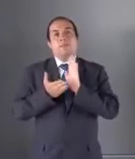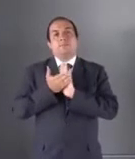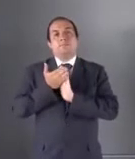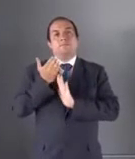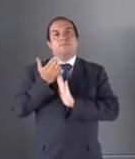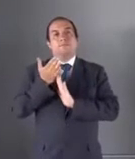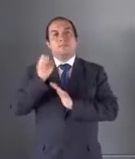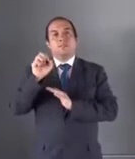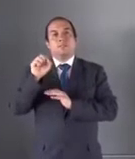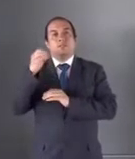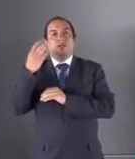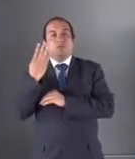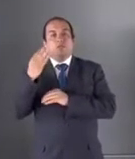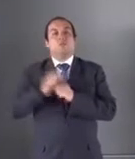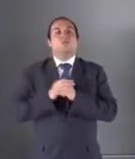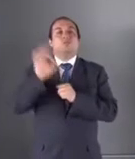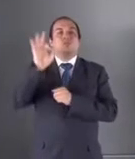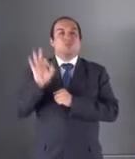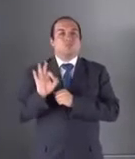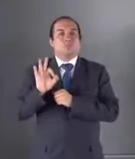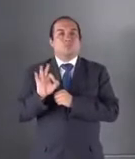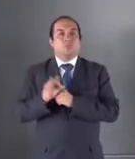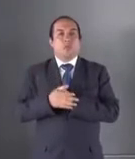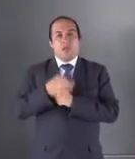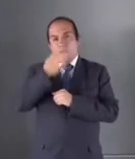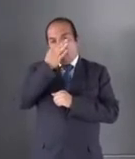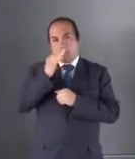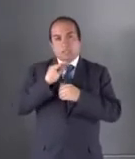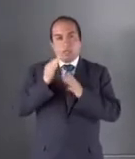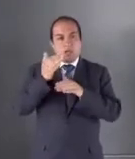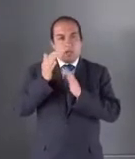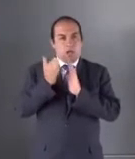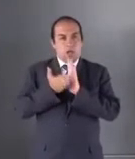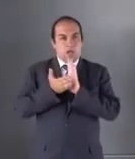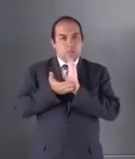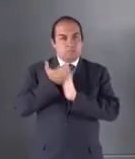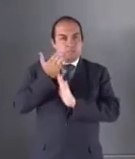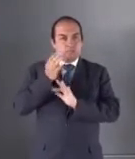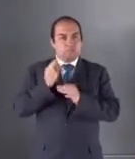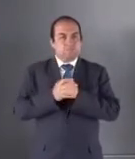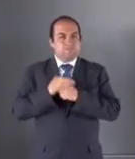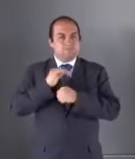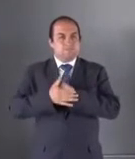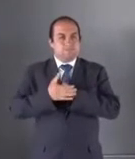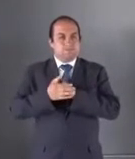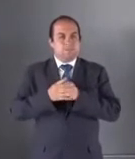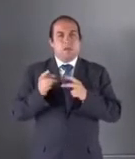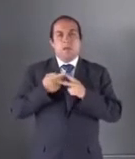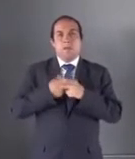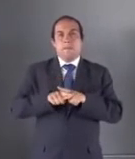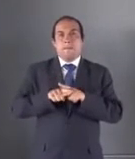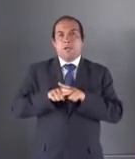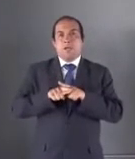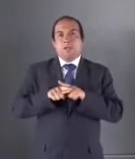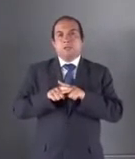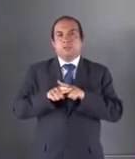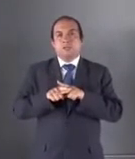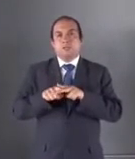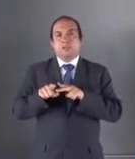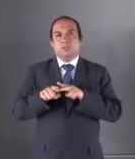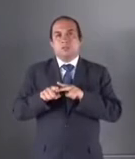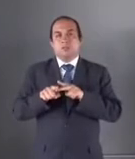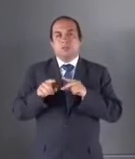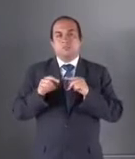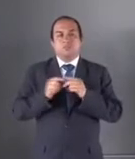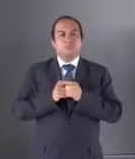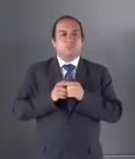ya prácticamente la obra civil terminada. Inician las albañilerías y las instalaciones, y en la imagen